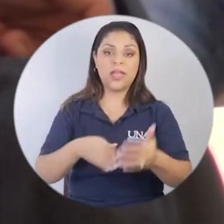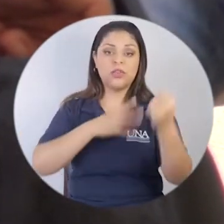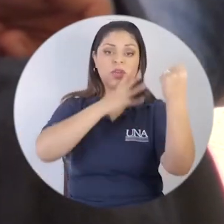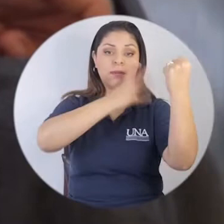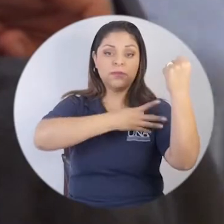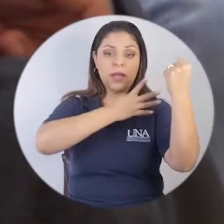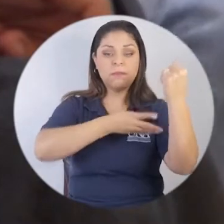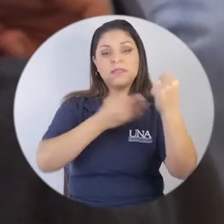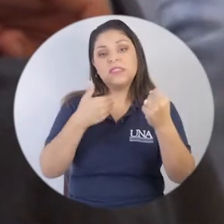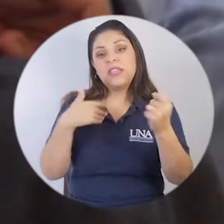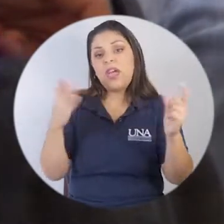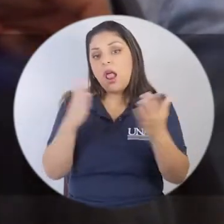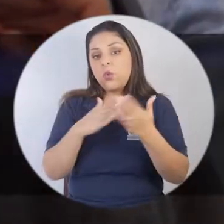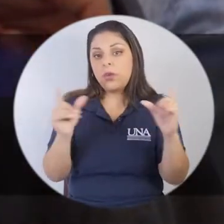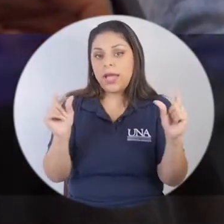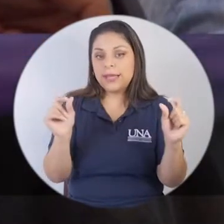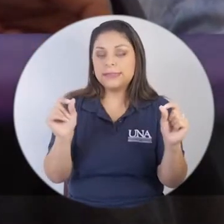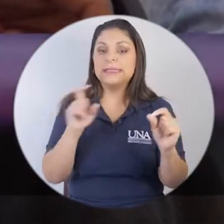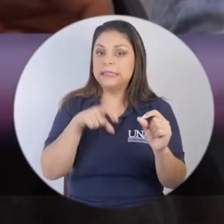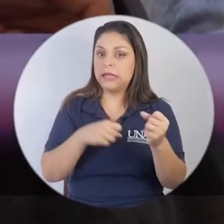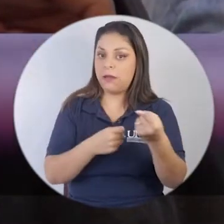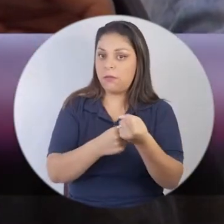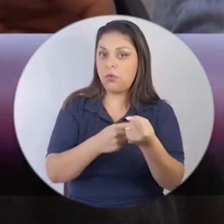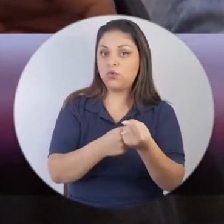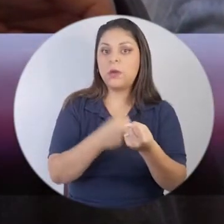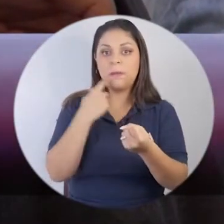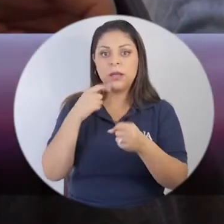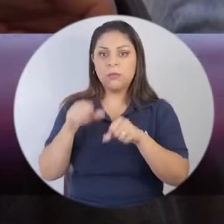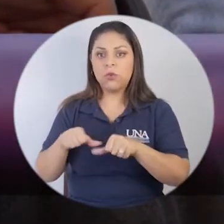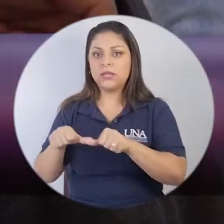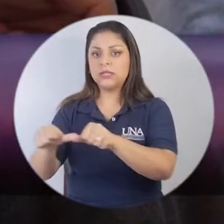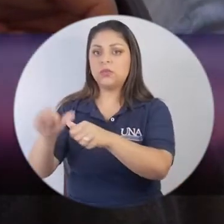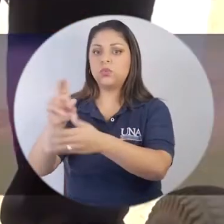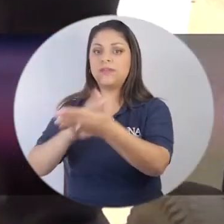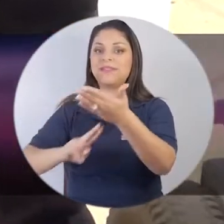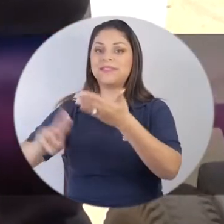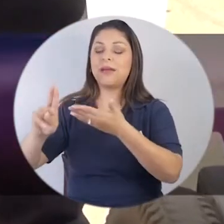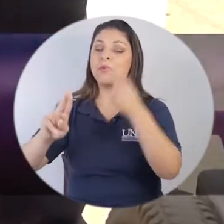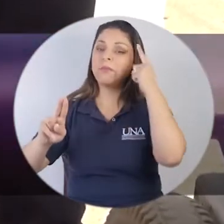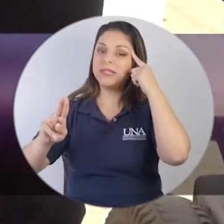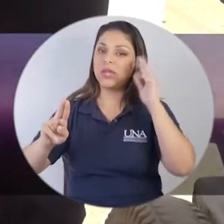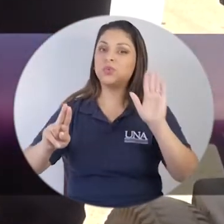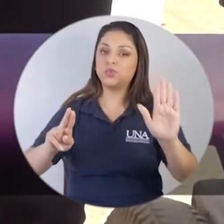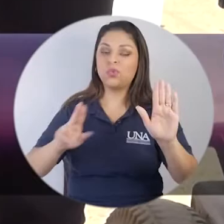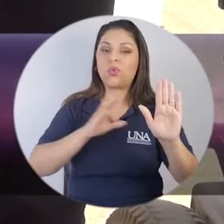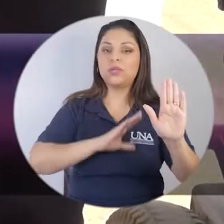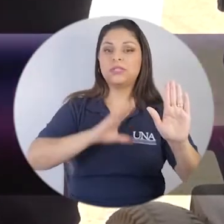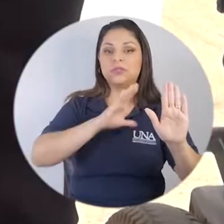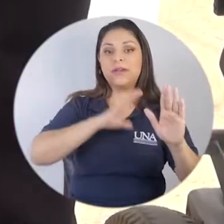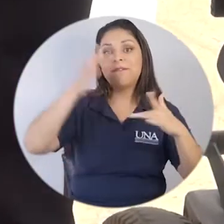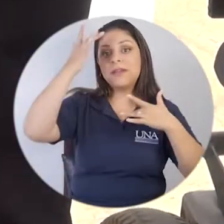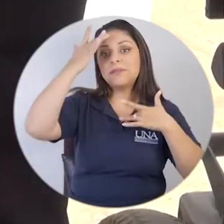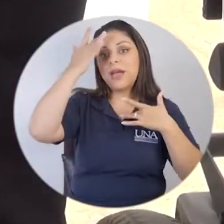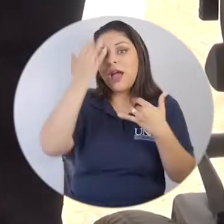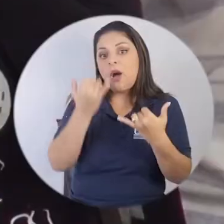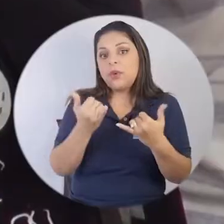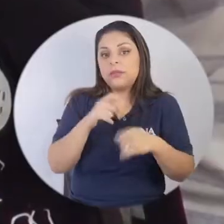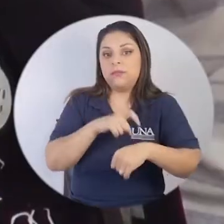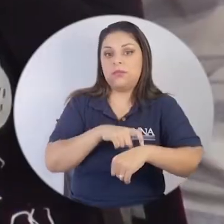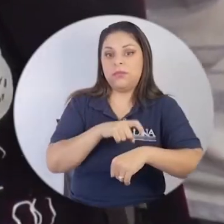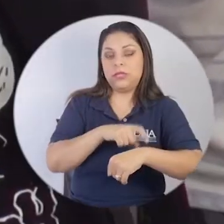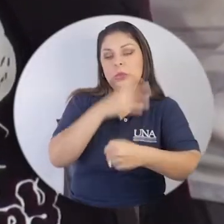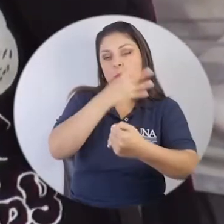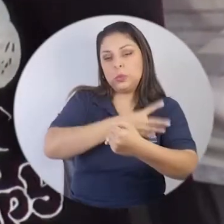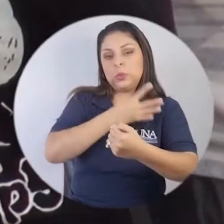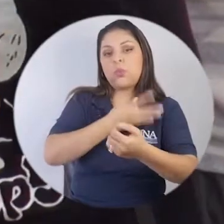de cáncer, uh-huh. y eso lógicamente pues va a requerir algún tipo de apoyo que le permita rendir en la universidad, pero tomando en consideración la condición